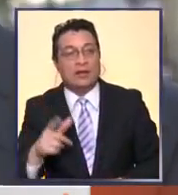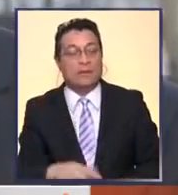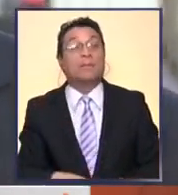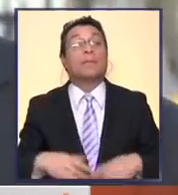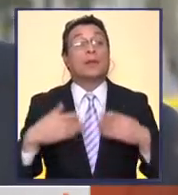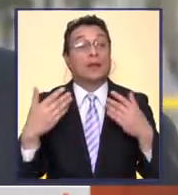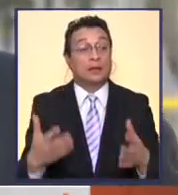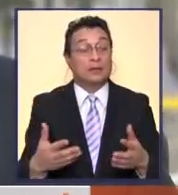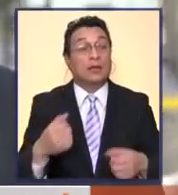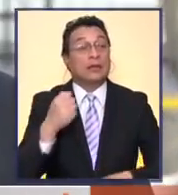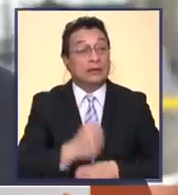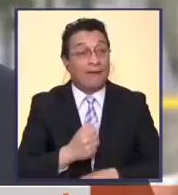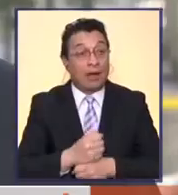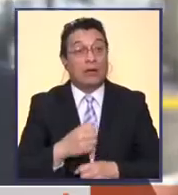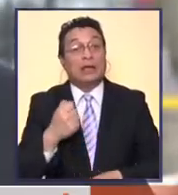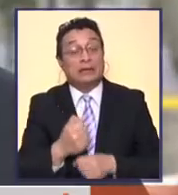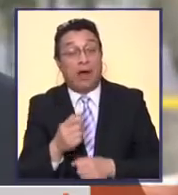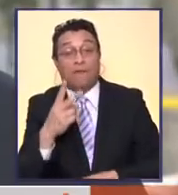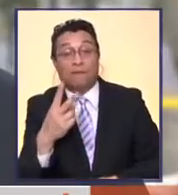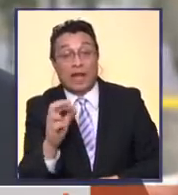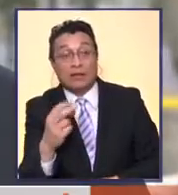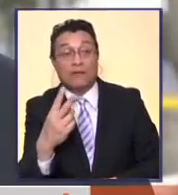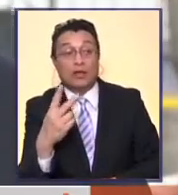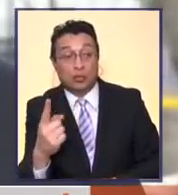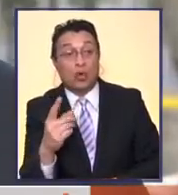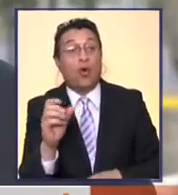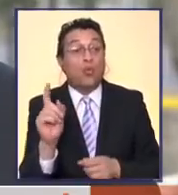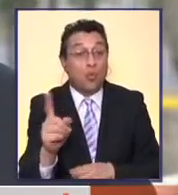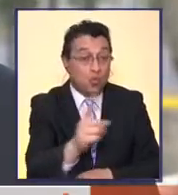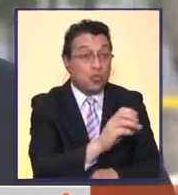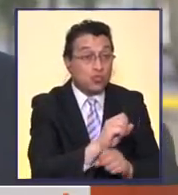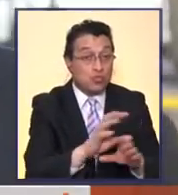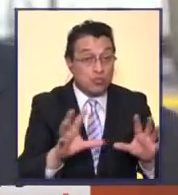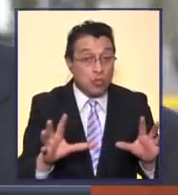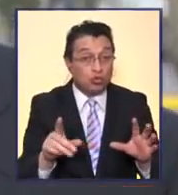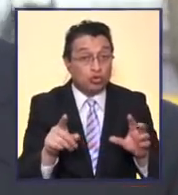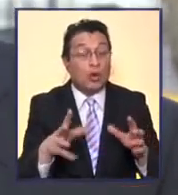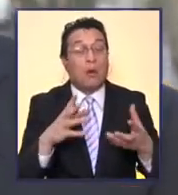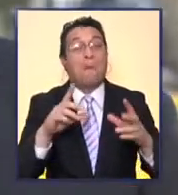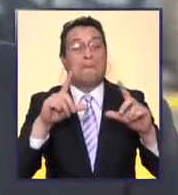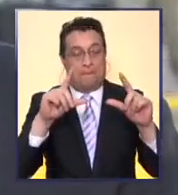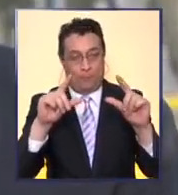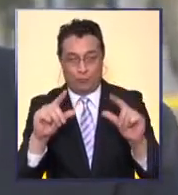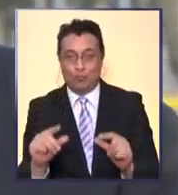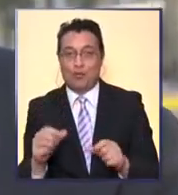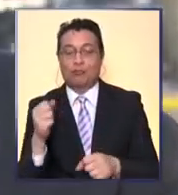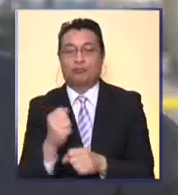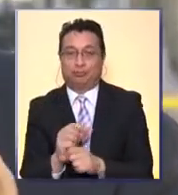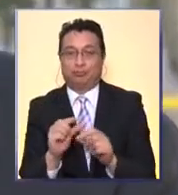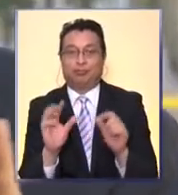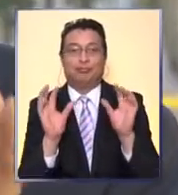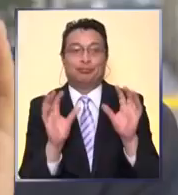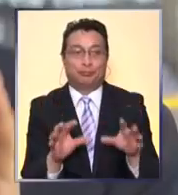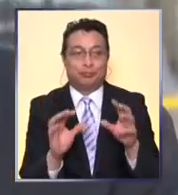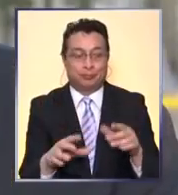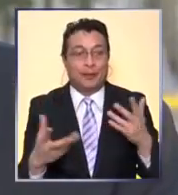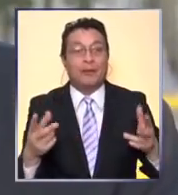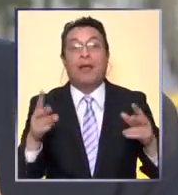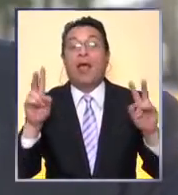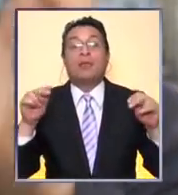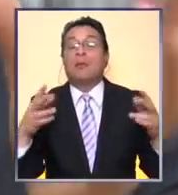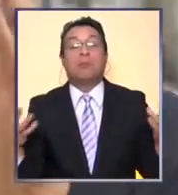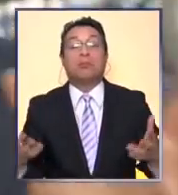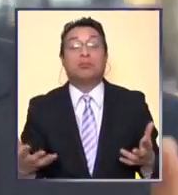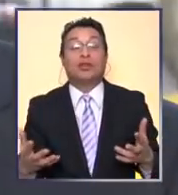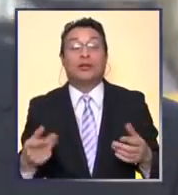personas que nos toque trabajar el 20 y el 21, somos varios, efectivamente va a ser menor, probablemente, no solamente por un tema de que las personas quizás estén con